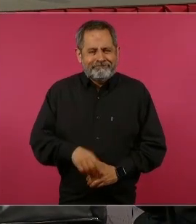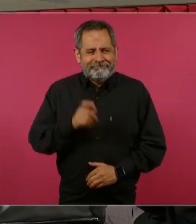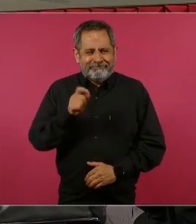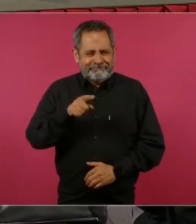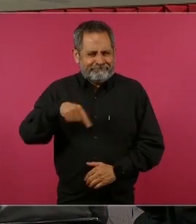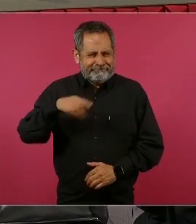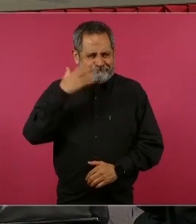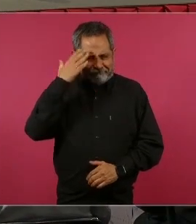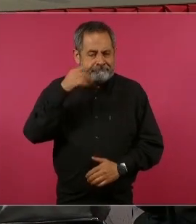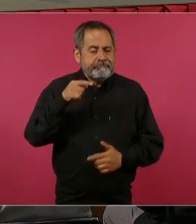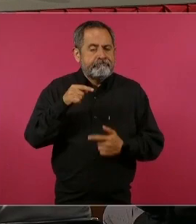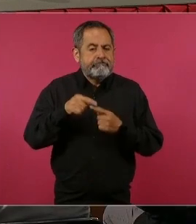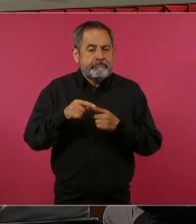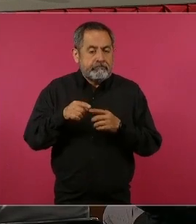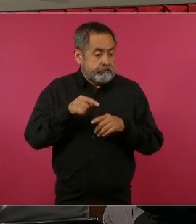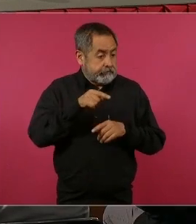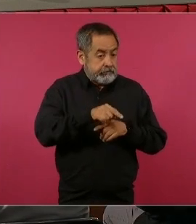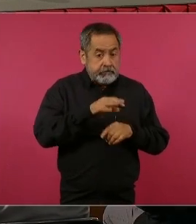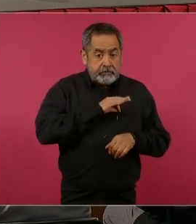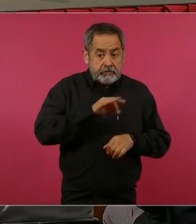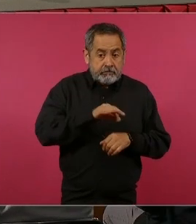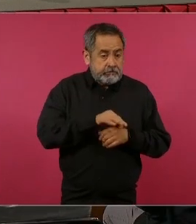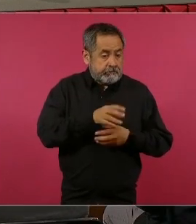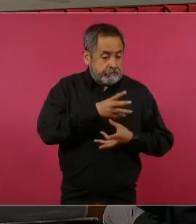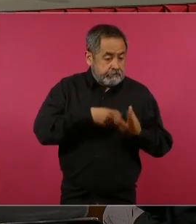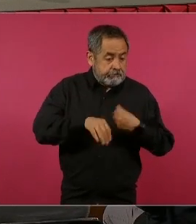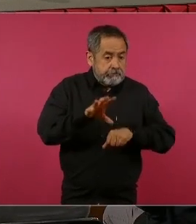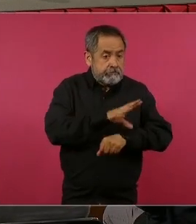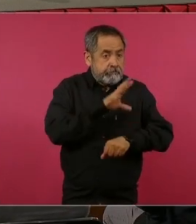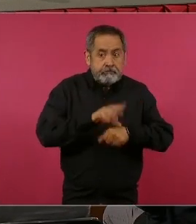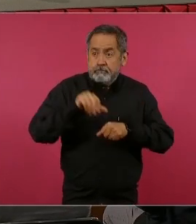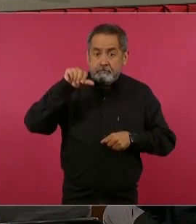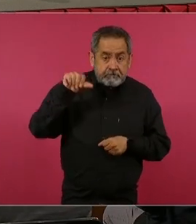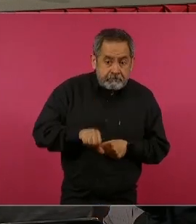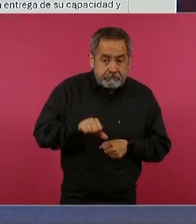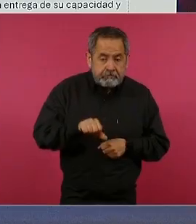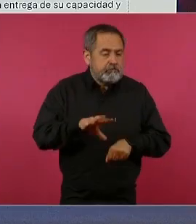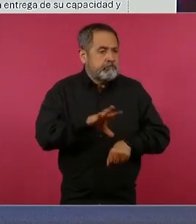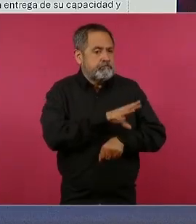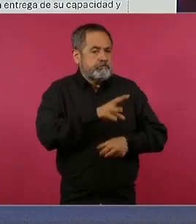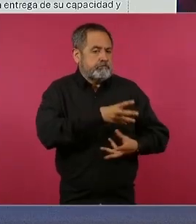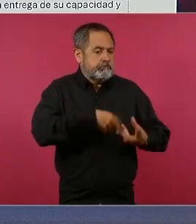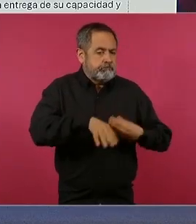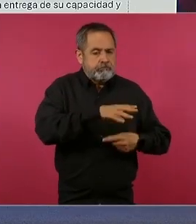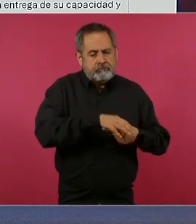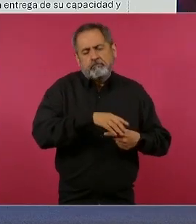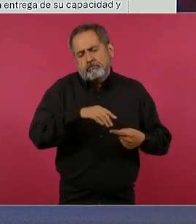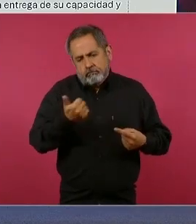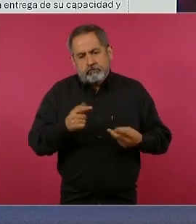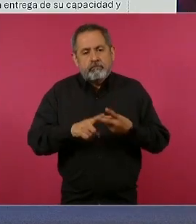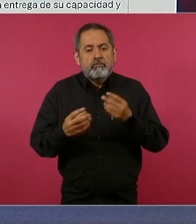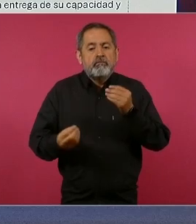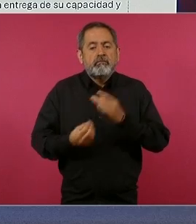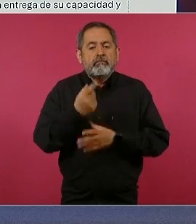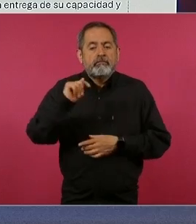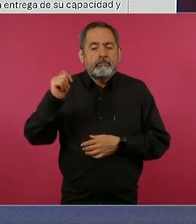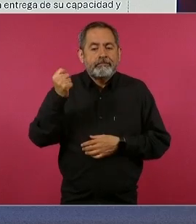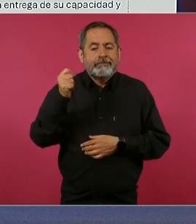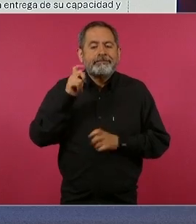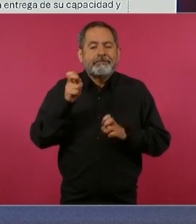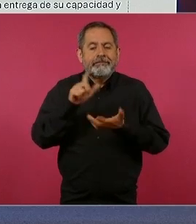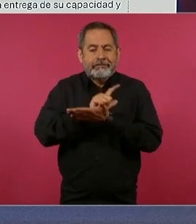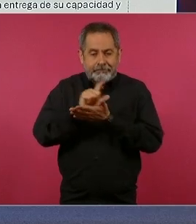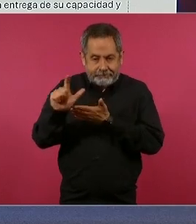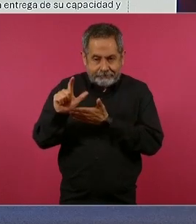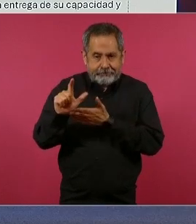pueden generar electricidad en el momento que se les requiera, y aquellas tecnologías que clasificamos como limpias, existen